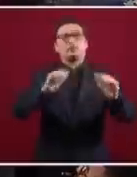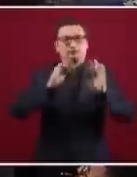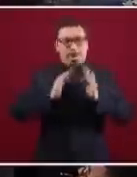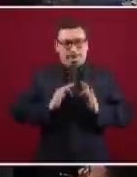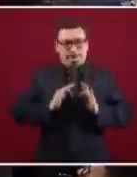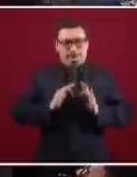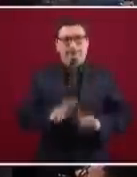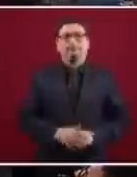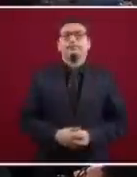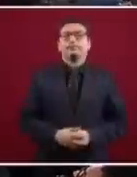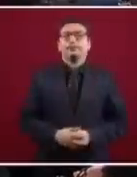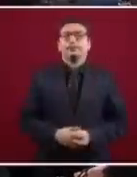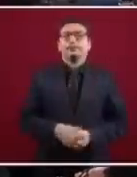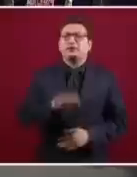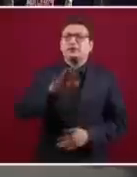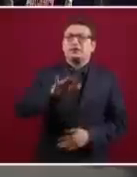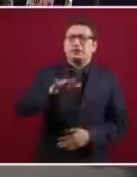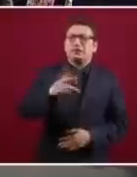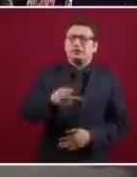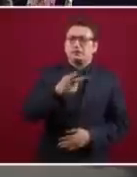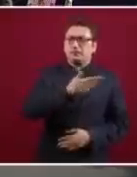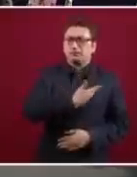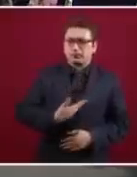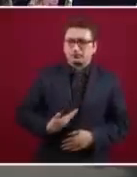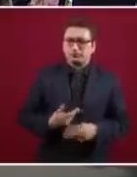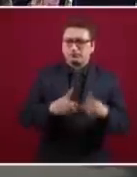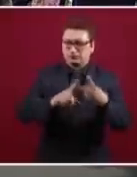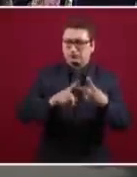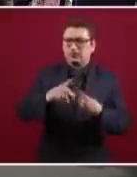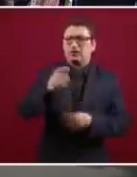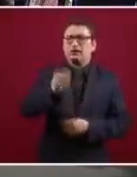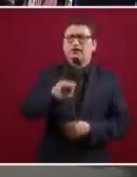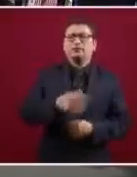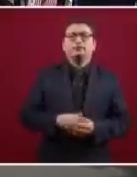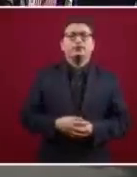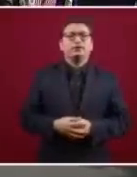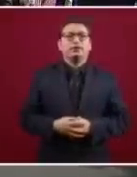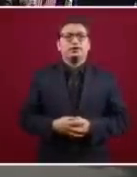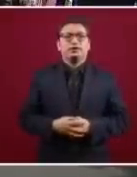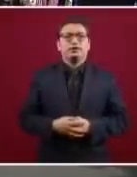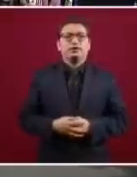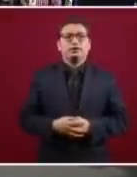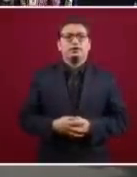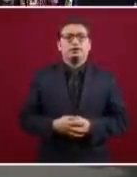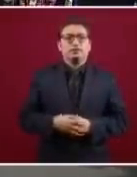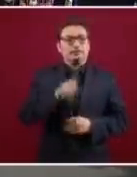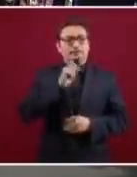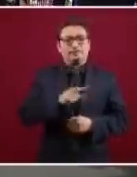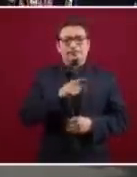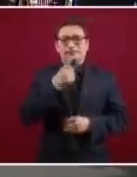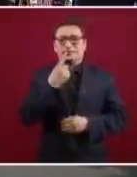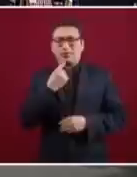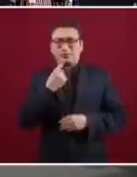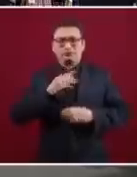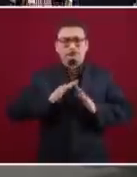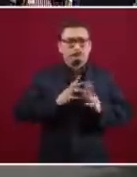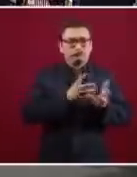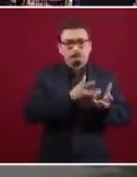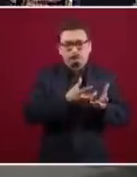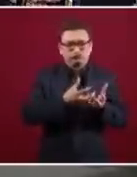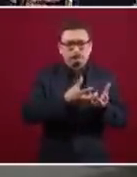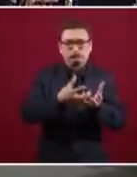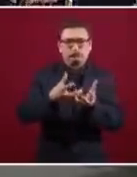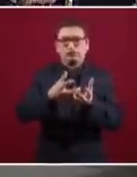pregunta presidente se mencionó ayer mismo que esto derivó el operativo mismo a partir de una